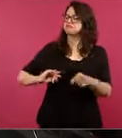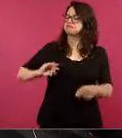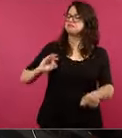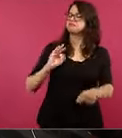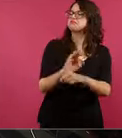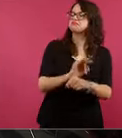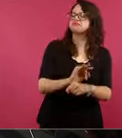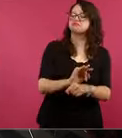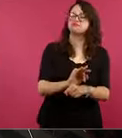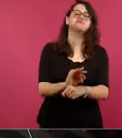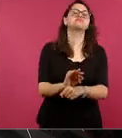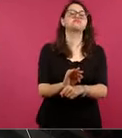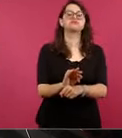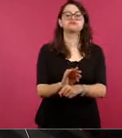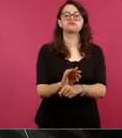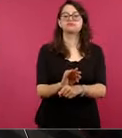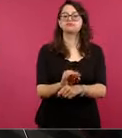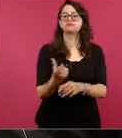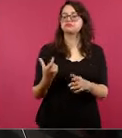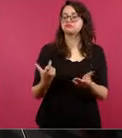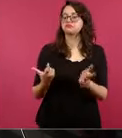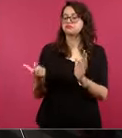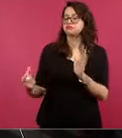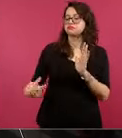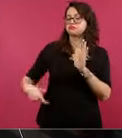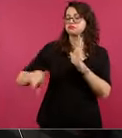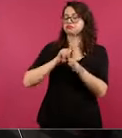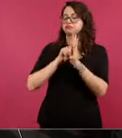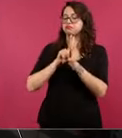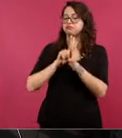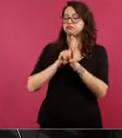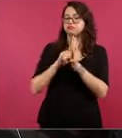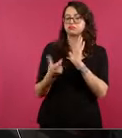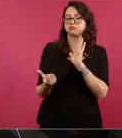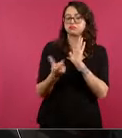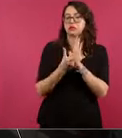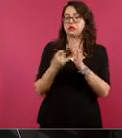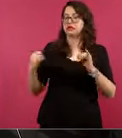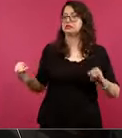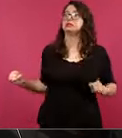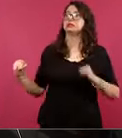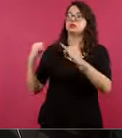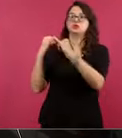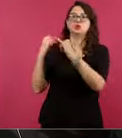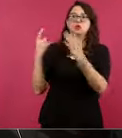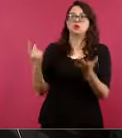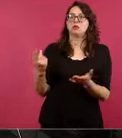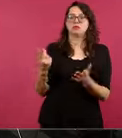utiliza el logo de un de una institución.